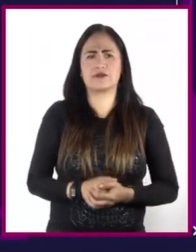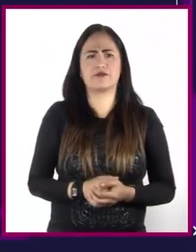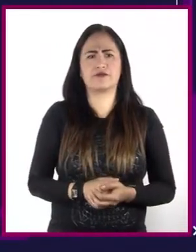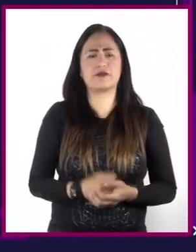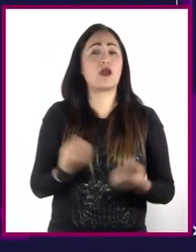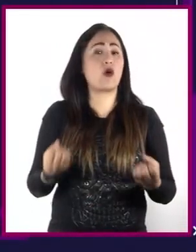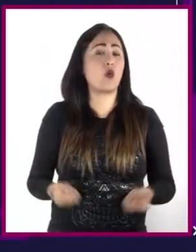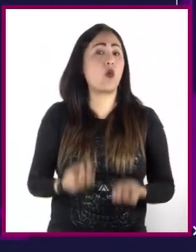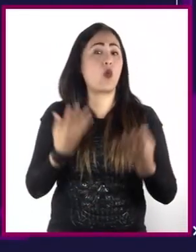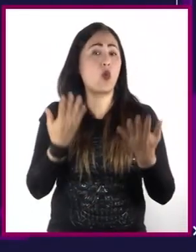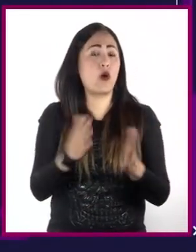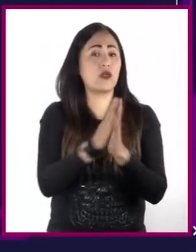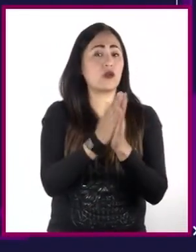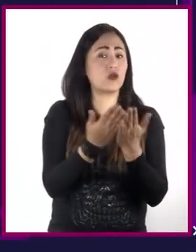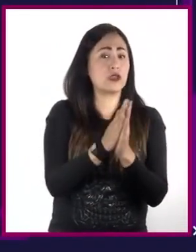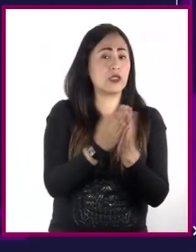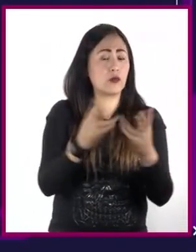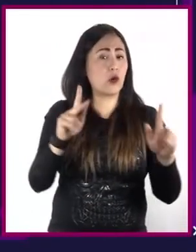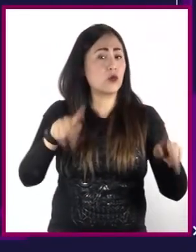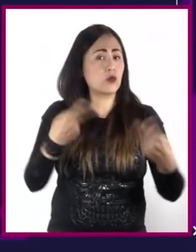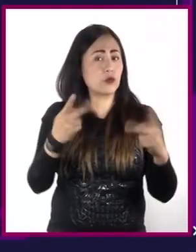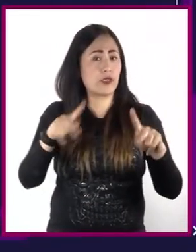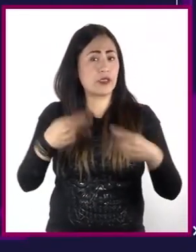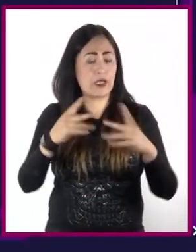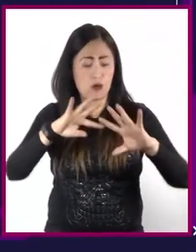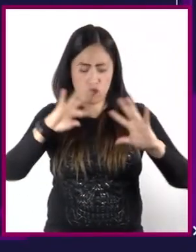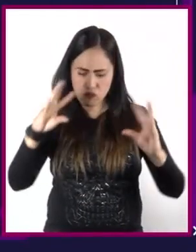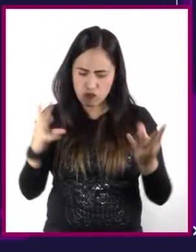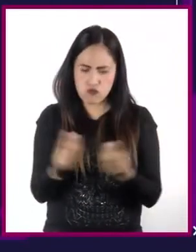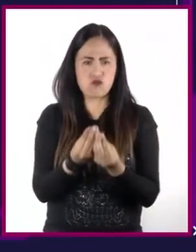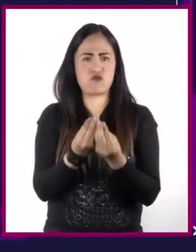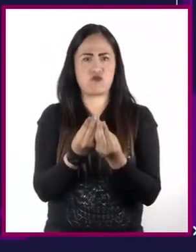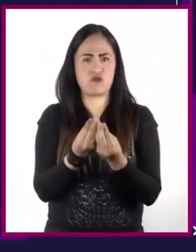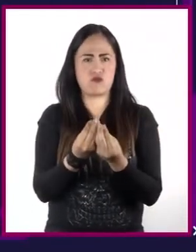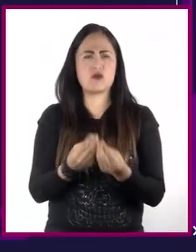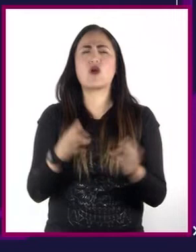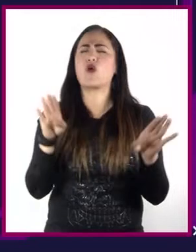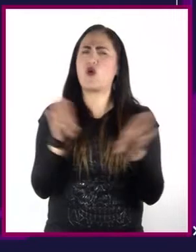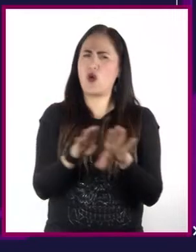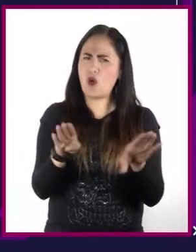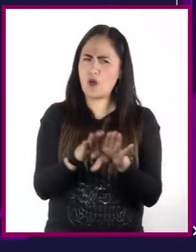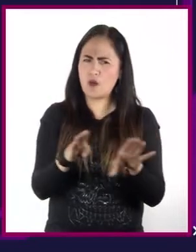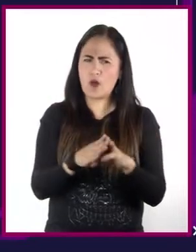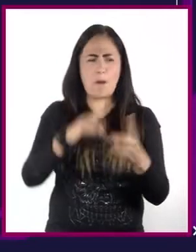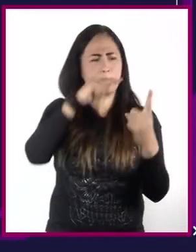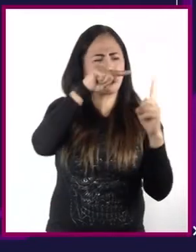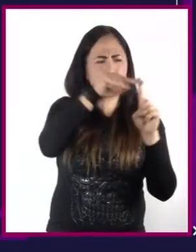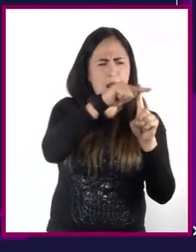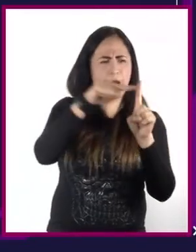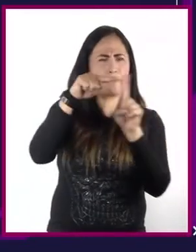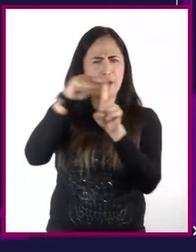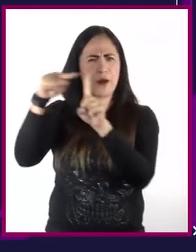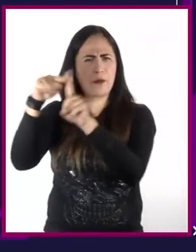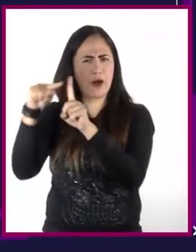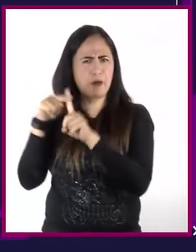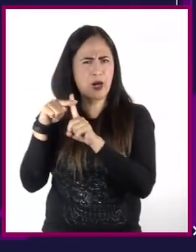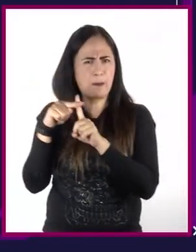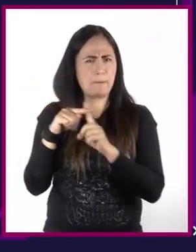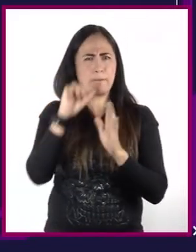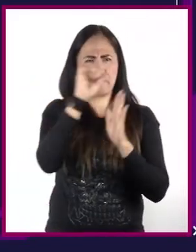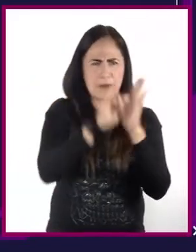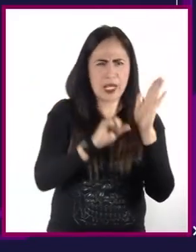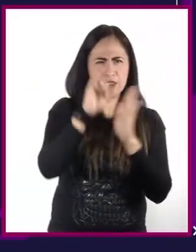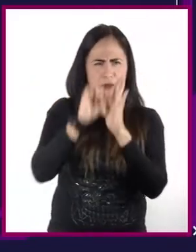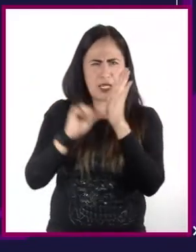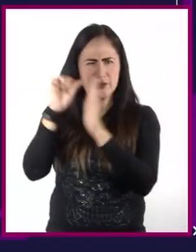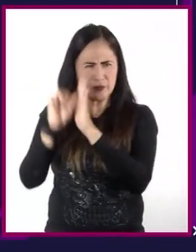la cantidad de libros que se vendieron en total. Eso lo logramos sumando todas las cantidades de libros vendidos